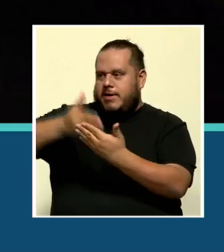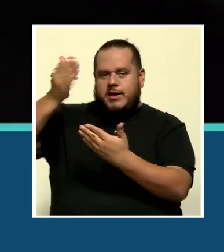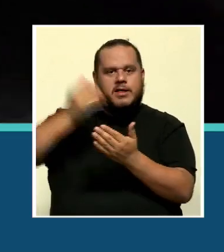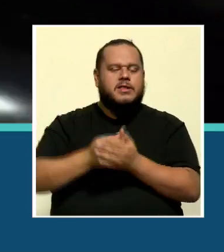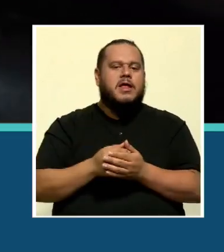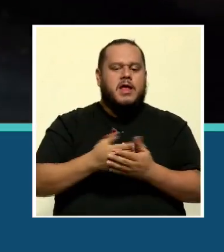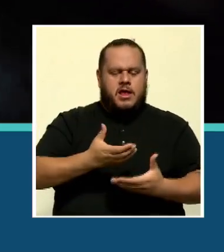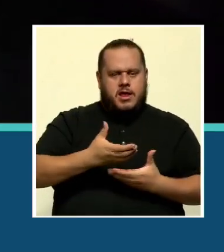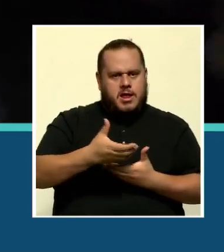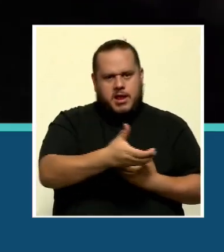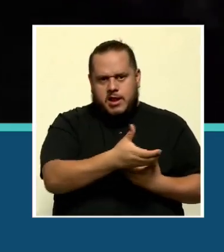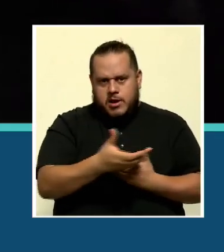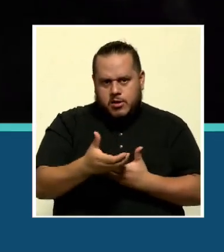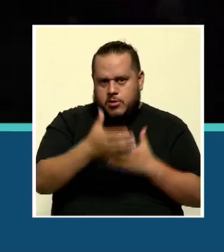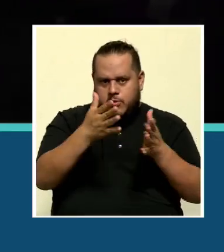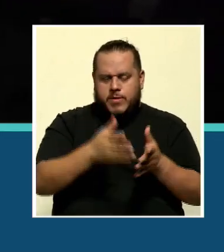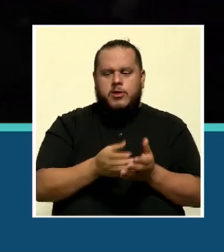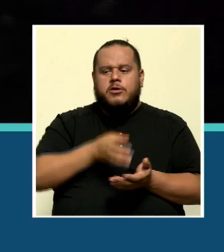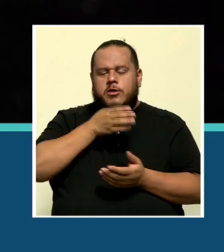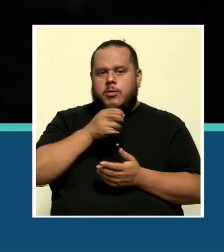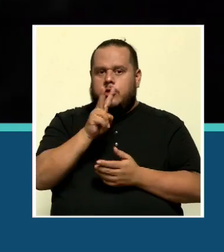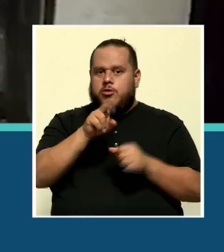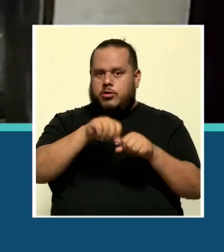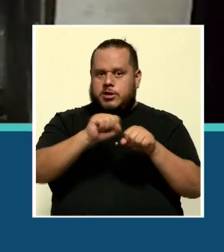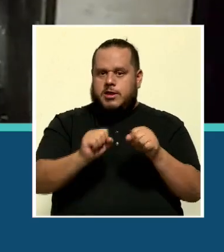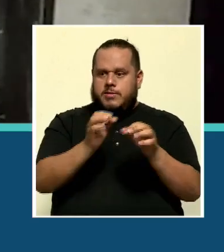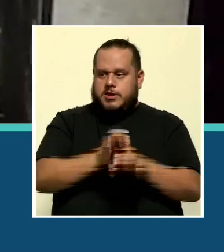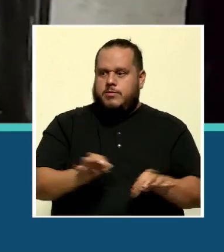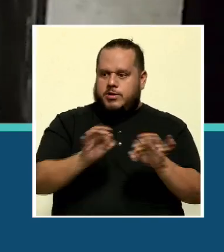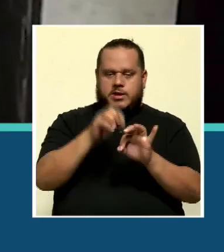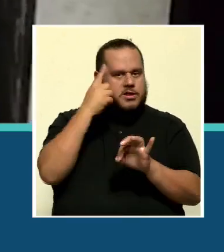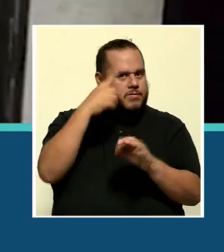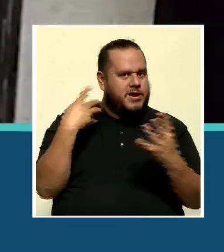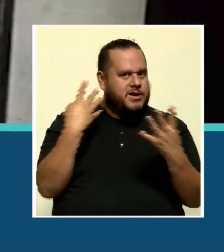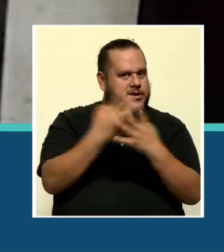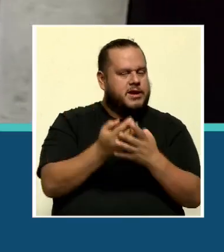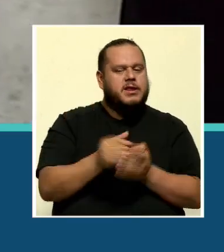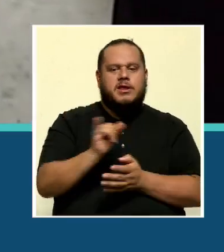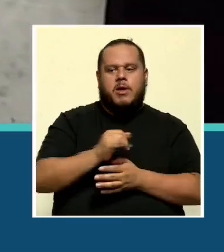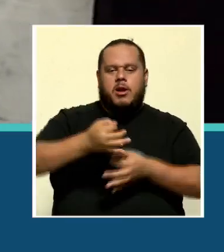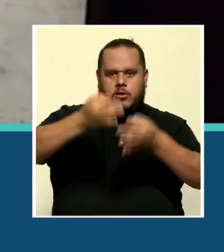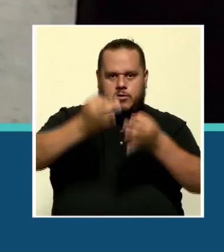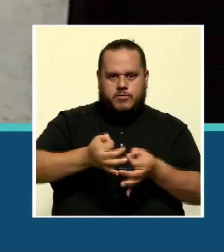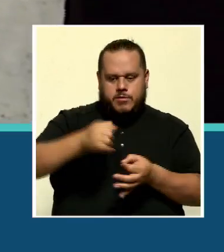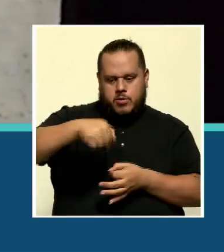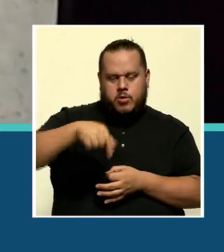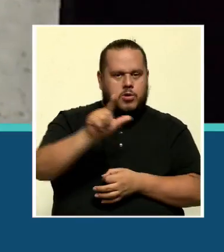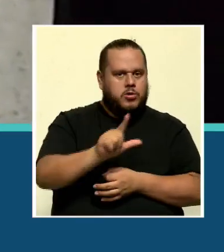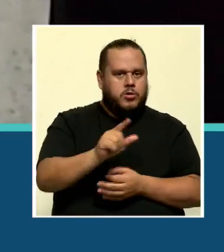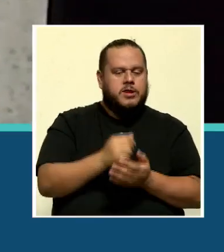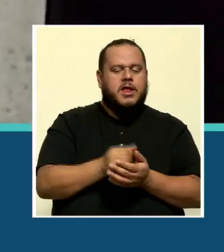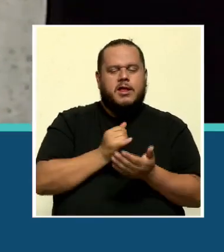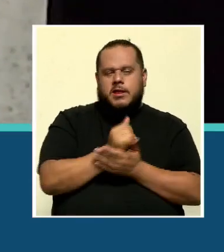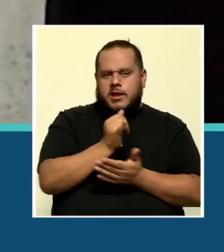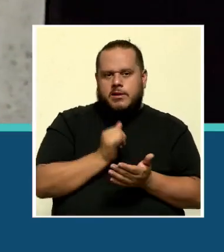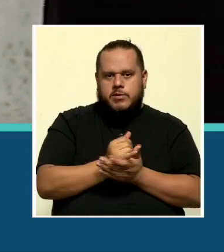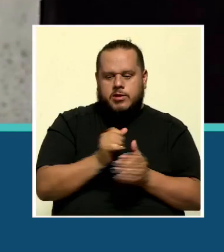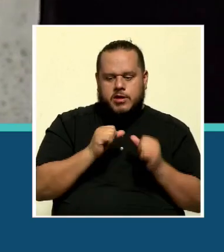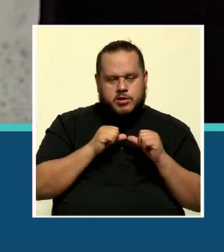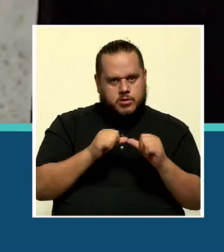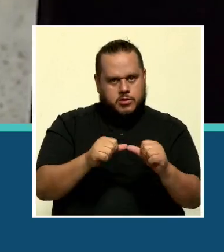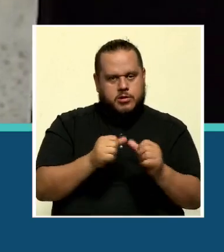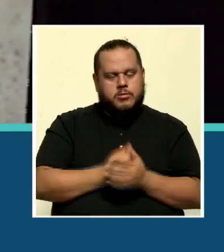2 sistemas automáticos importantes para las cárceles. Además, confirmaron este lunes que la investigación